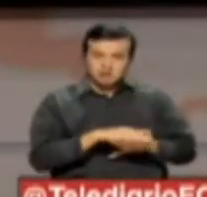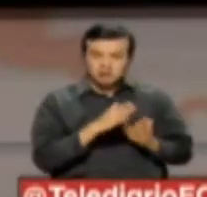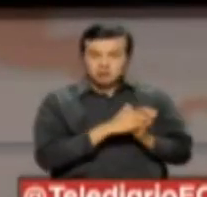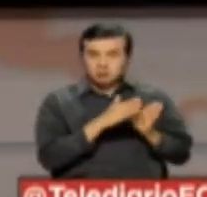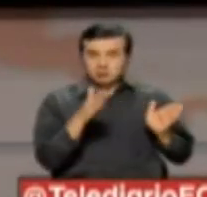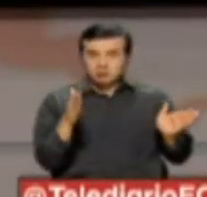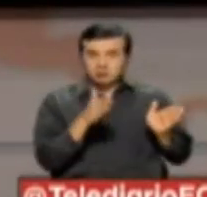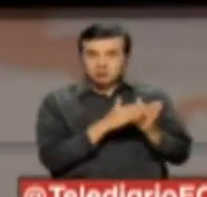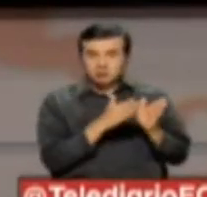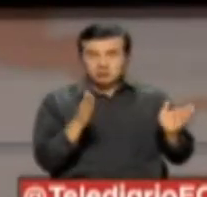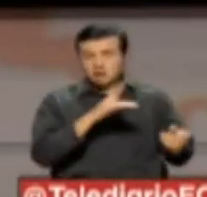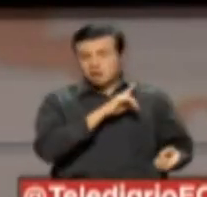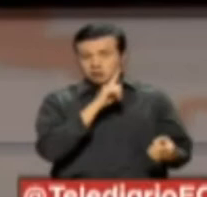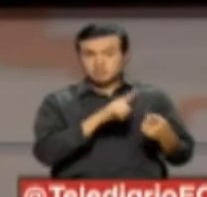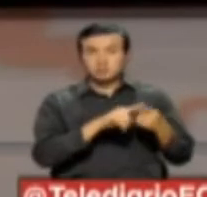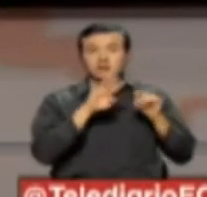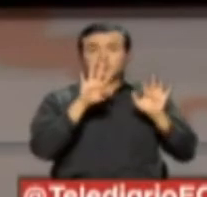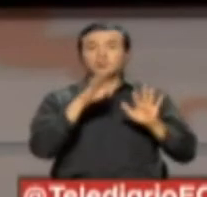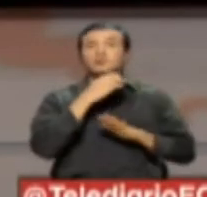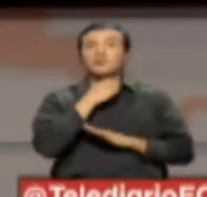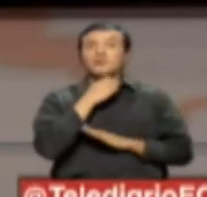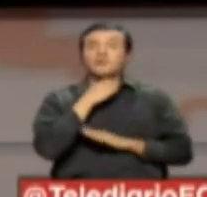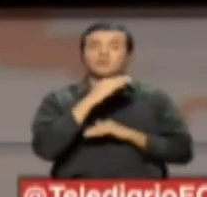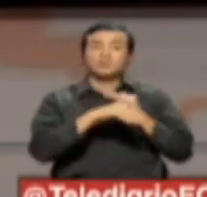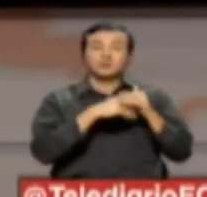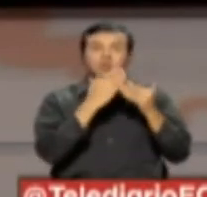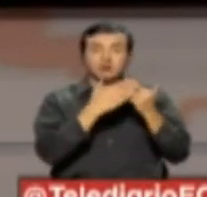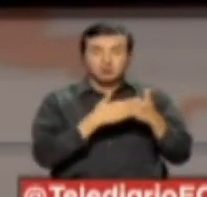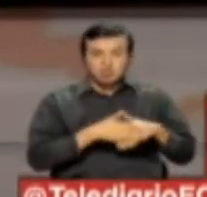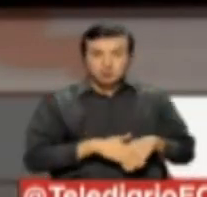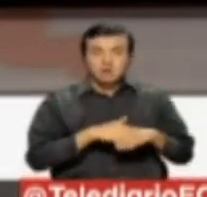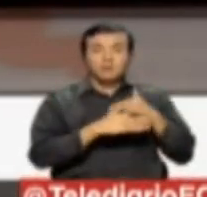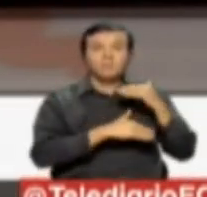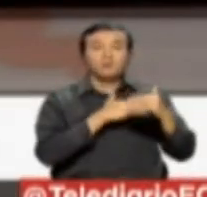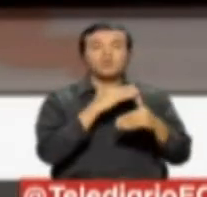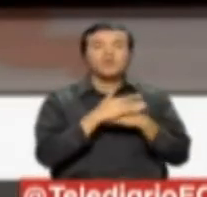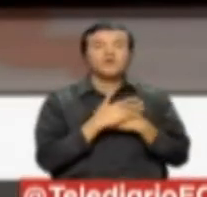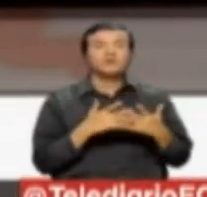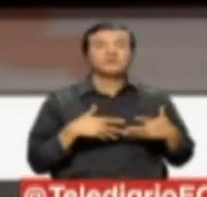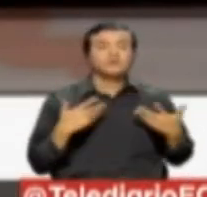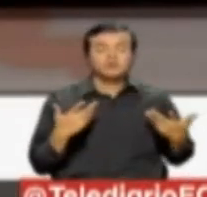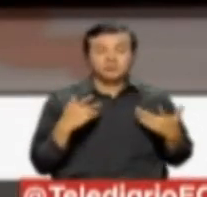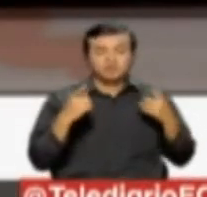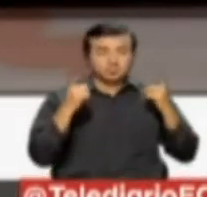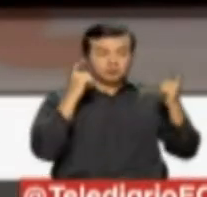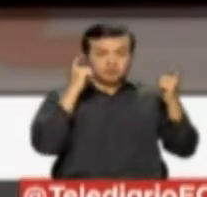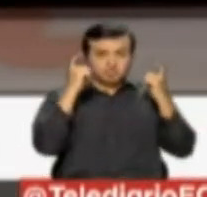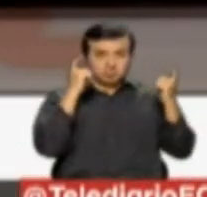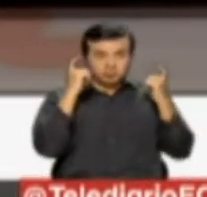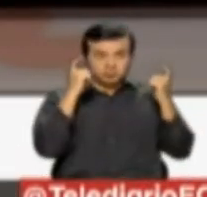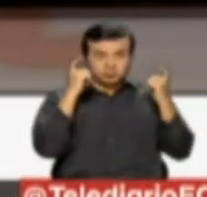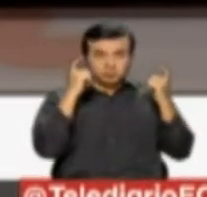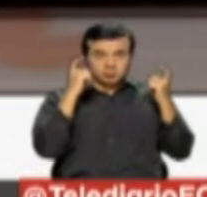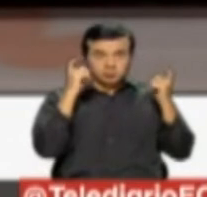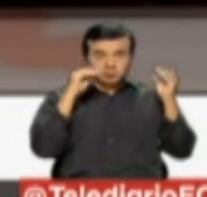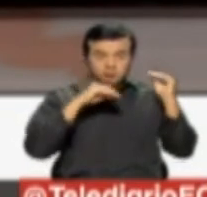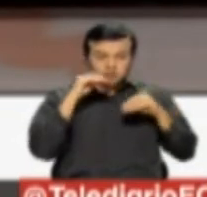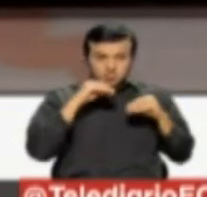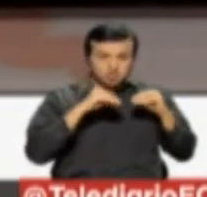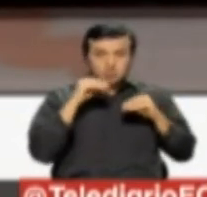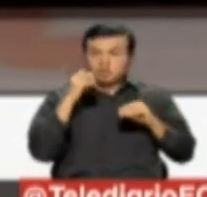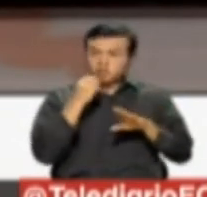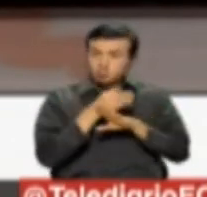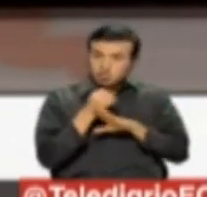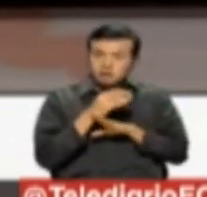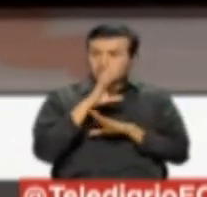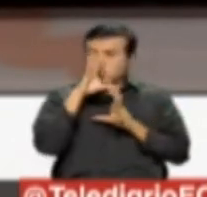disponible hasta el 9 de agosto luego de esto existirá un proceso de manejo de los de las contribuciones